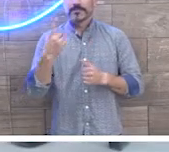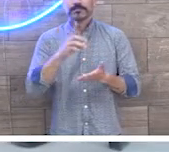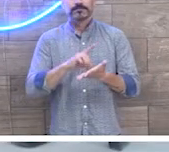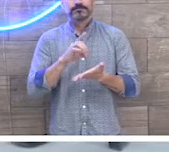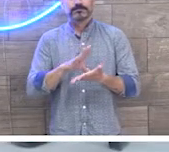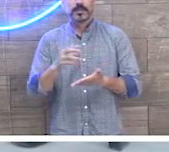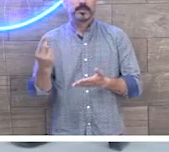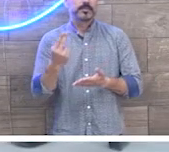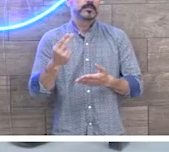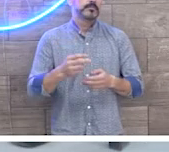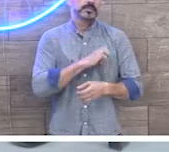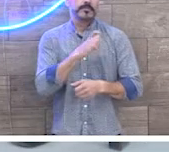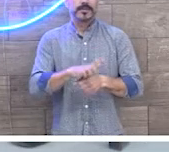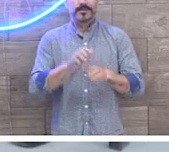propio